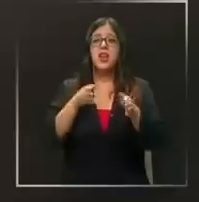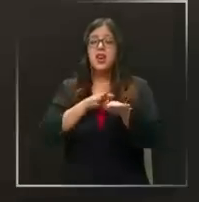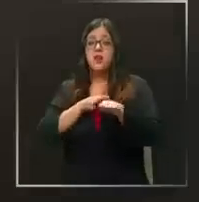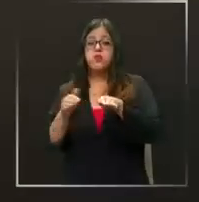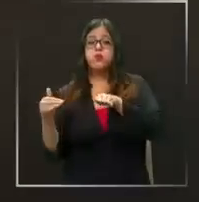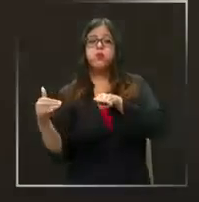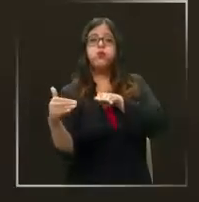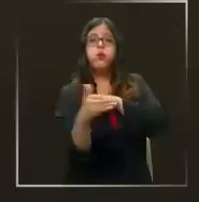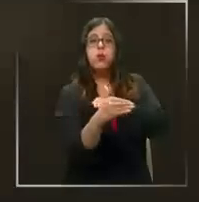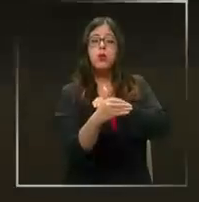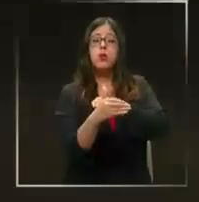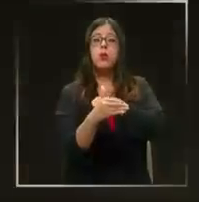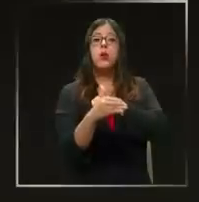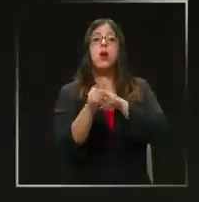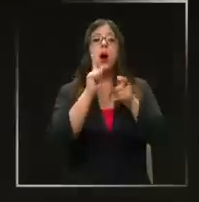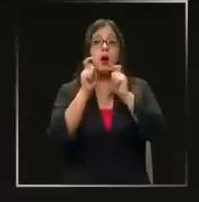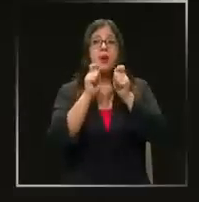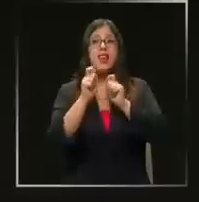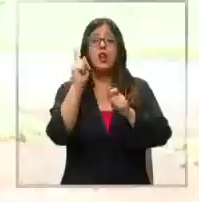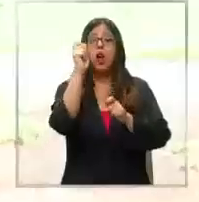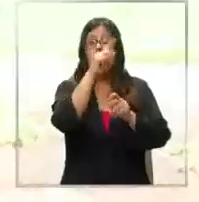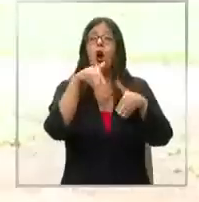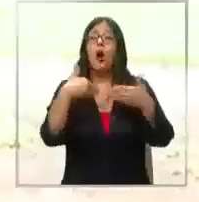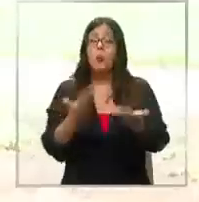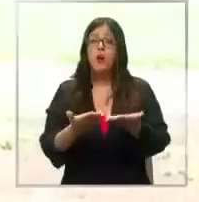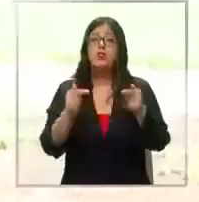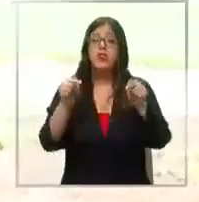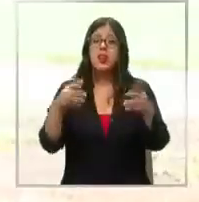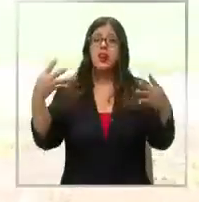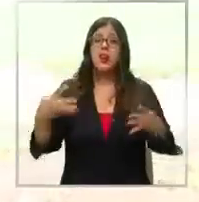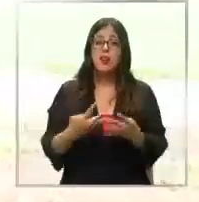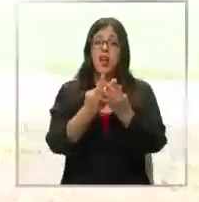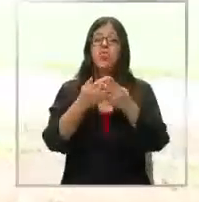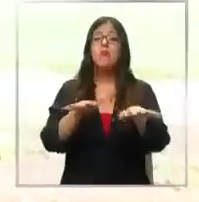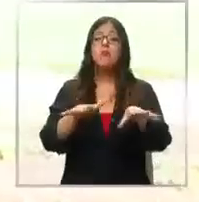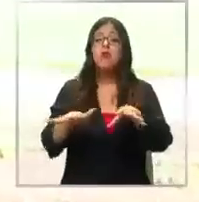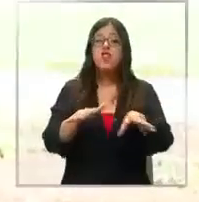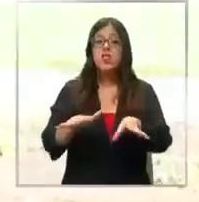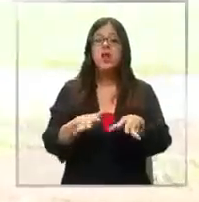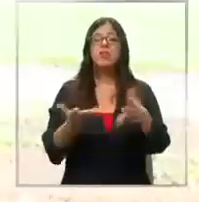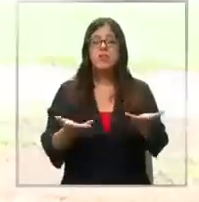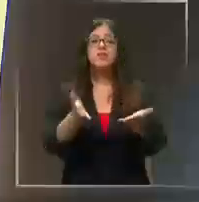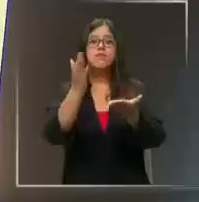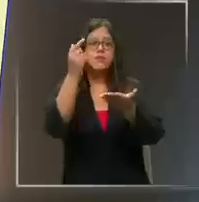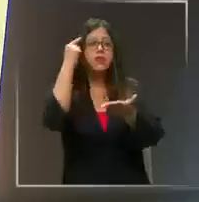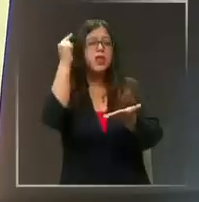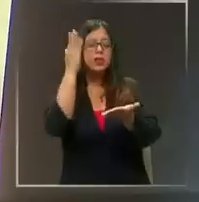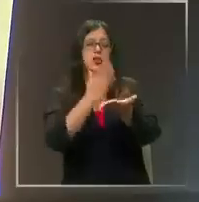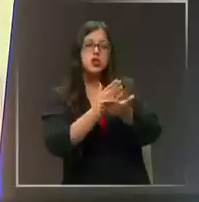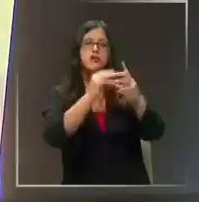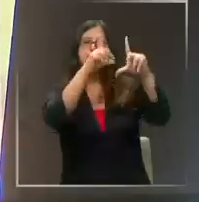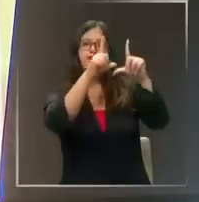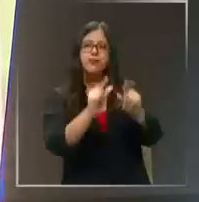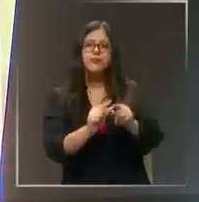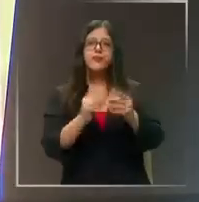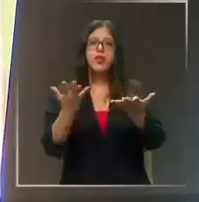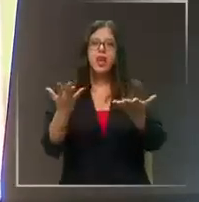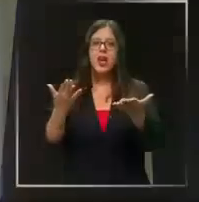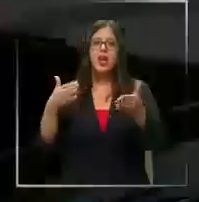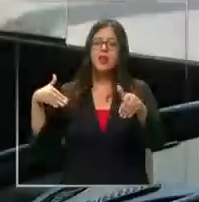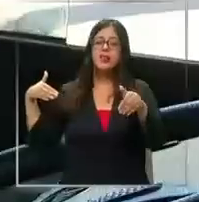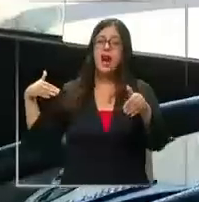movimiento es un riesgo mortal. Por lo mismo, en la red de movilidad están implementando medidas que pretenden reducir los